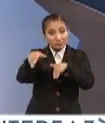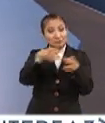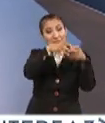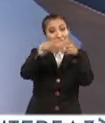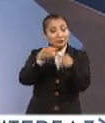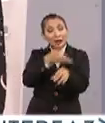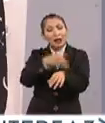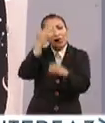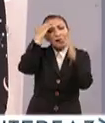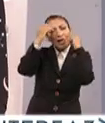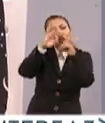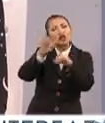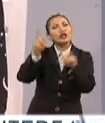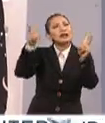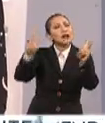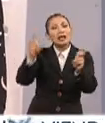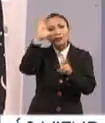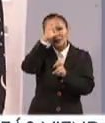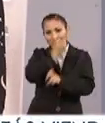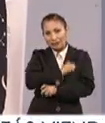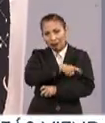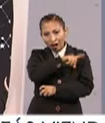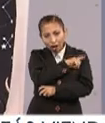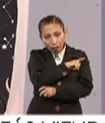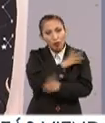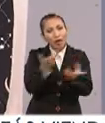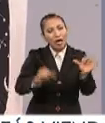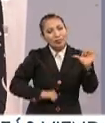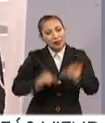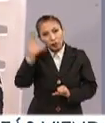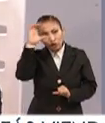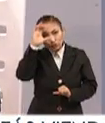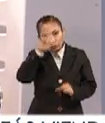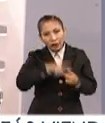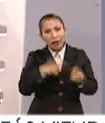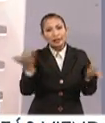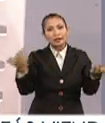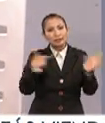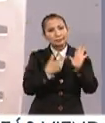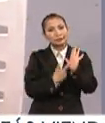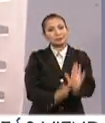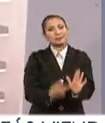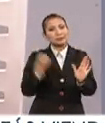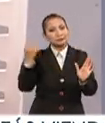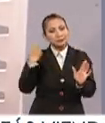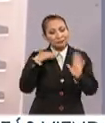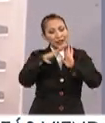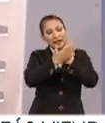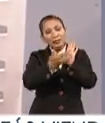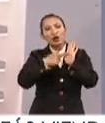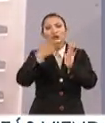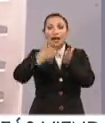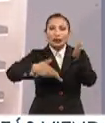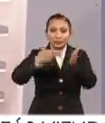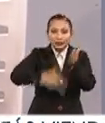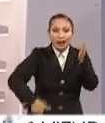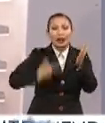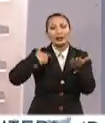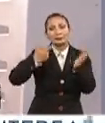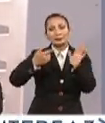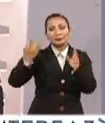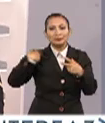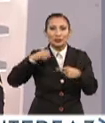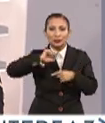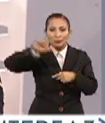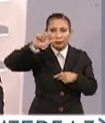familia y conozcan todo lo relacionado a las ciencias de la salud, con actividades culturales, presentaciones de libros, talleres, la presencia